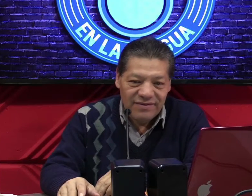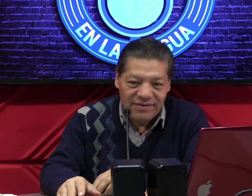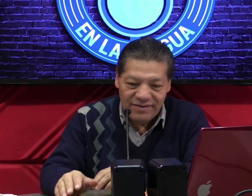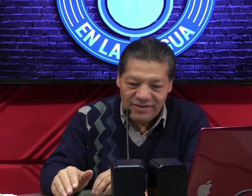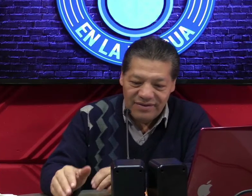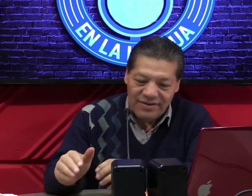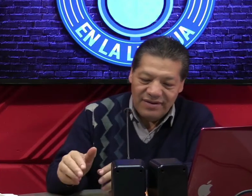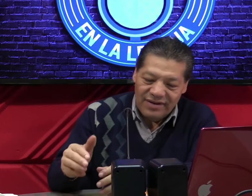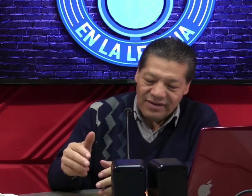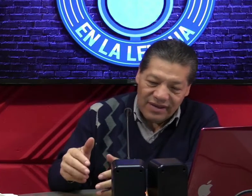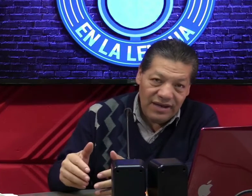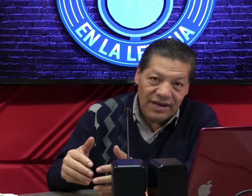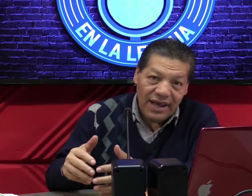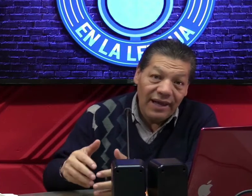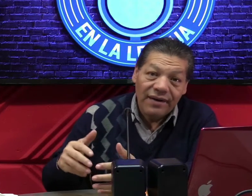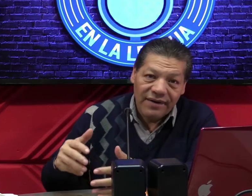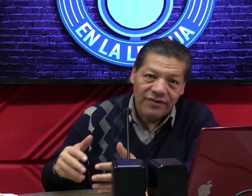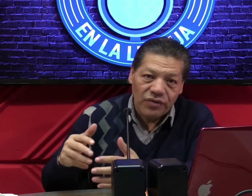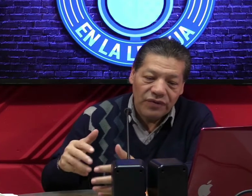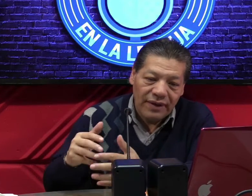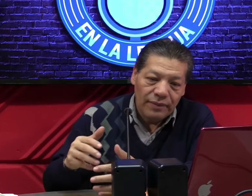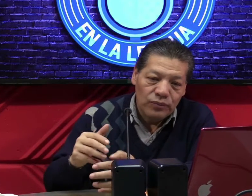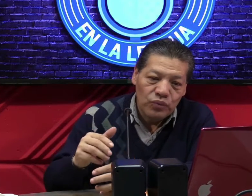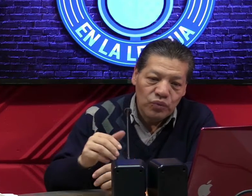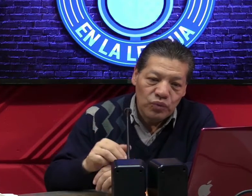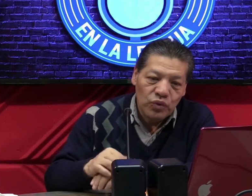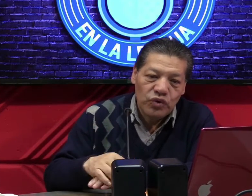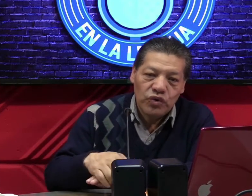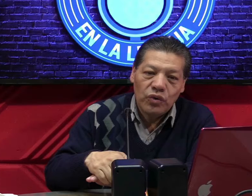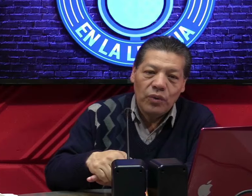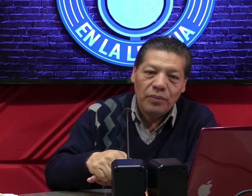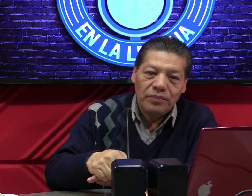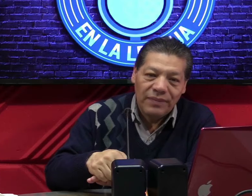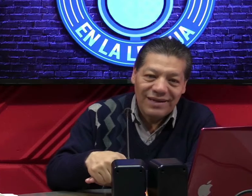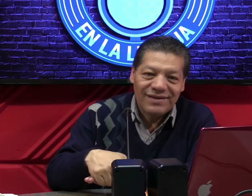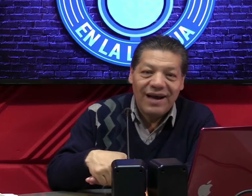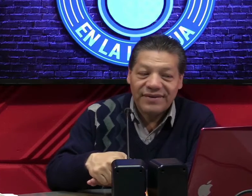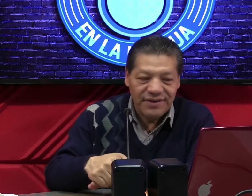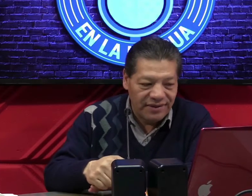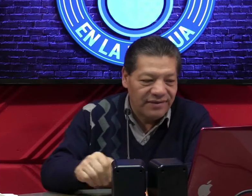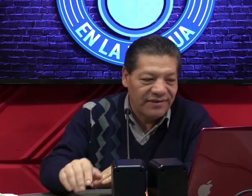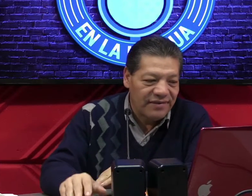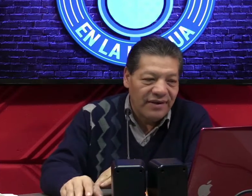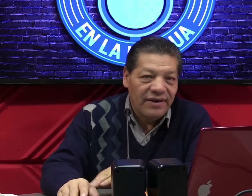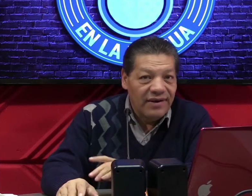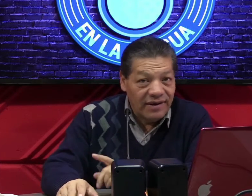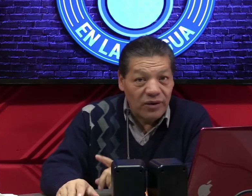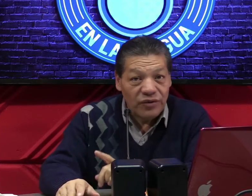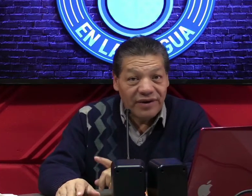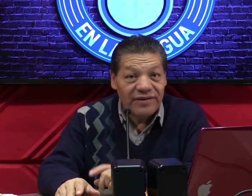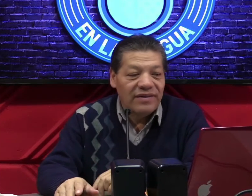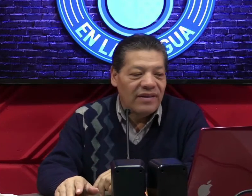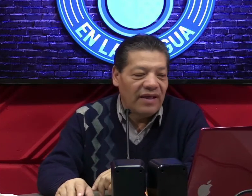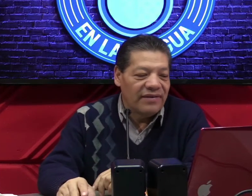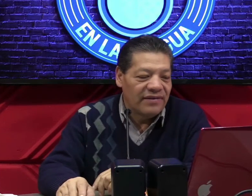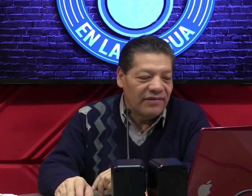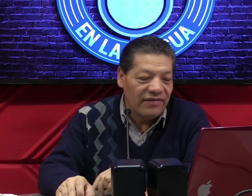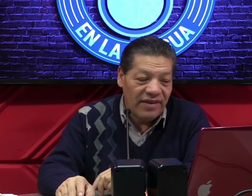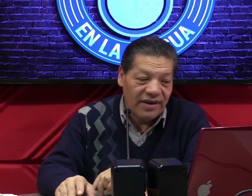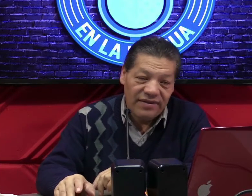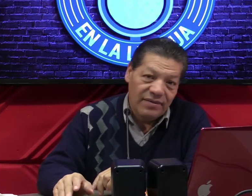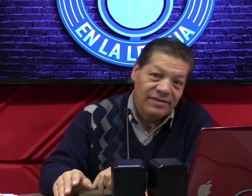entidades que tienen el registro de mucho más accidentes que otras